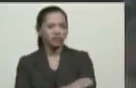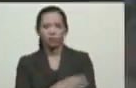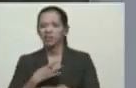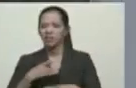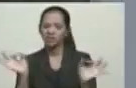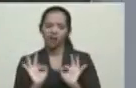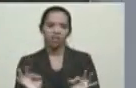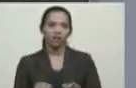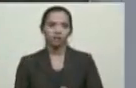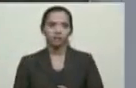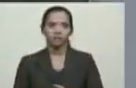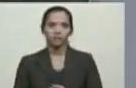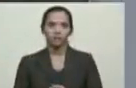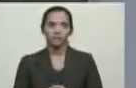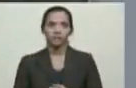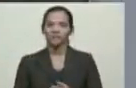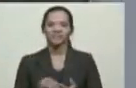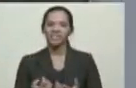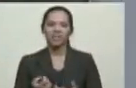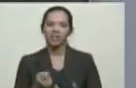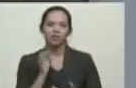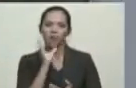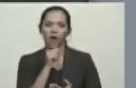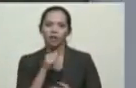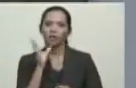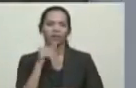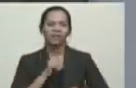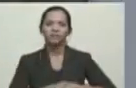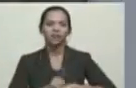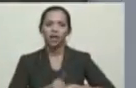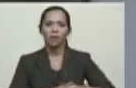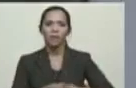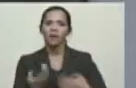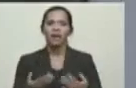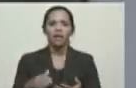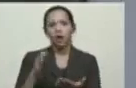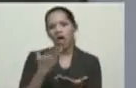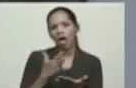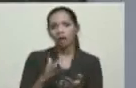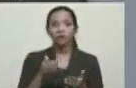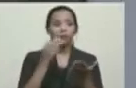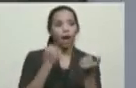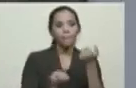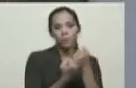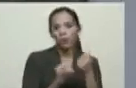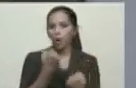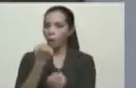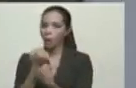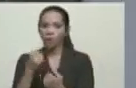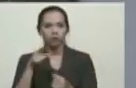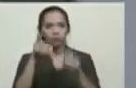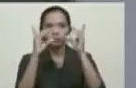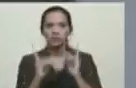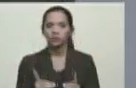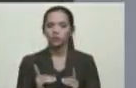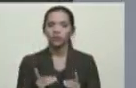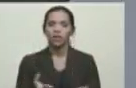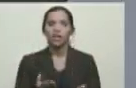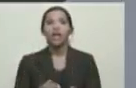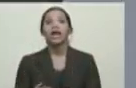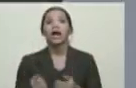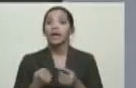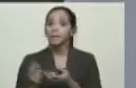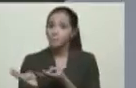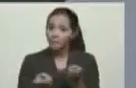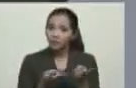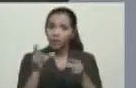nada. No, yo creo que no existe. En este momento no hay tiempo para ser tibios. O estás de un lado o de otro. Invito nuevamente a la gente que esté del lado del amor,